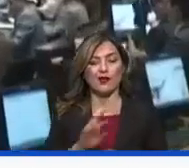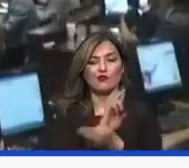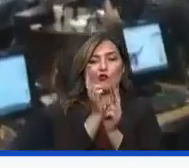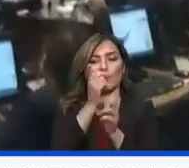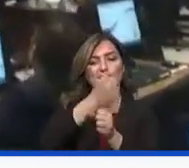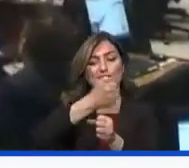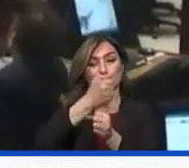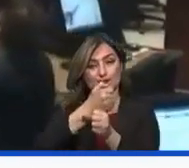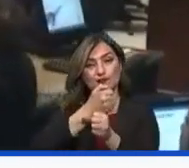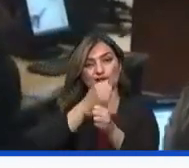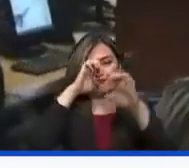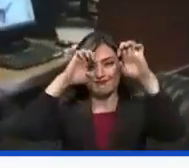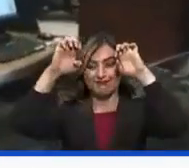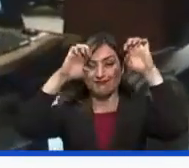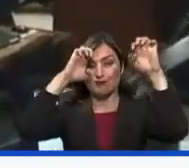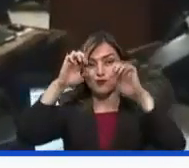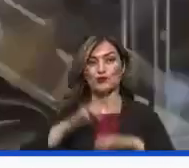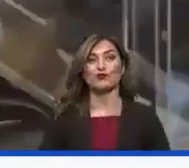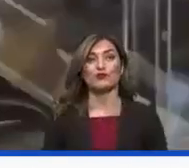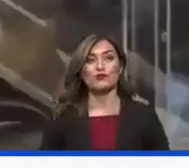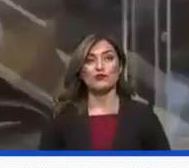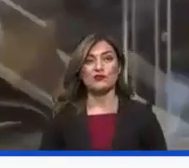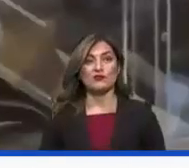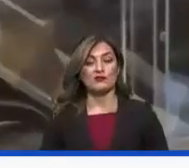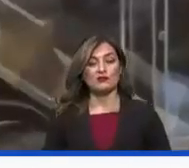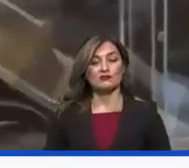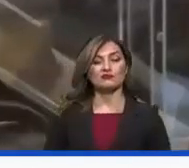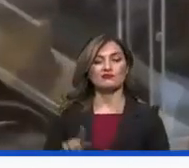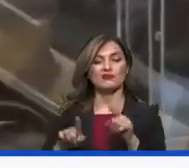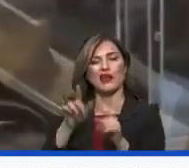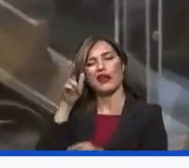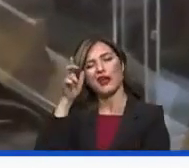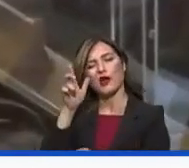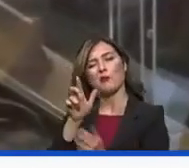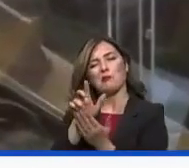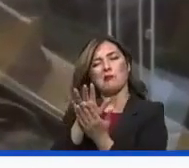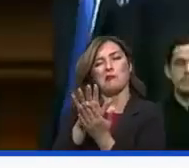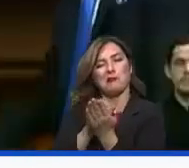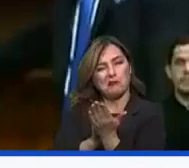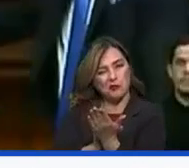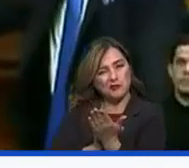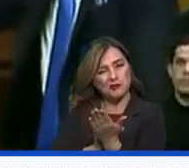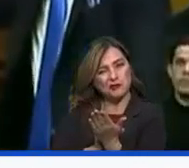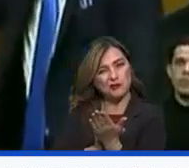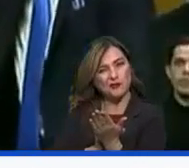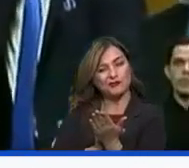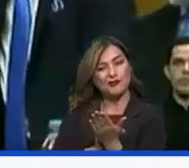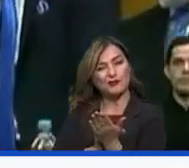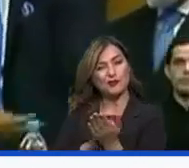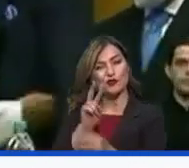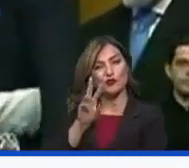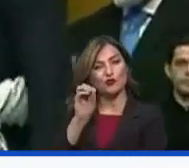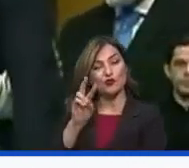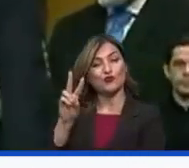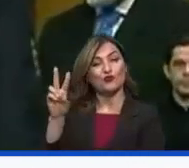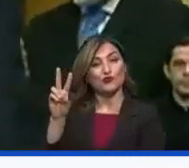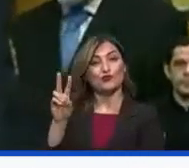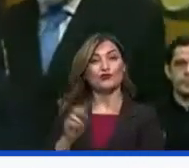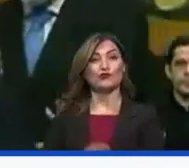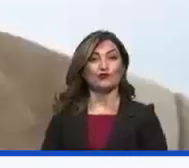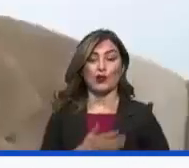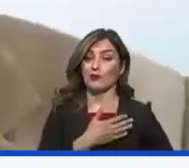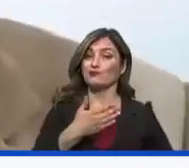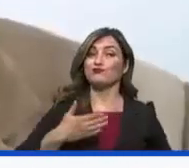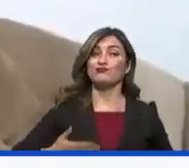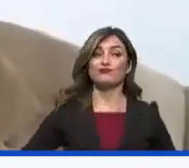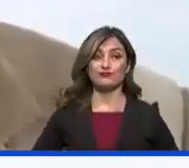otras estrategias, sostienen quienes creen que este proyecto va a marcar algunos meses del 2022 entre el Ejecutivo y la